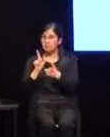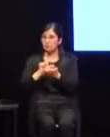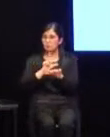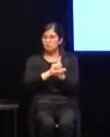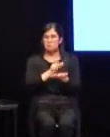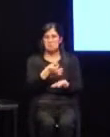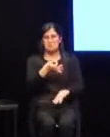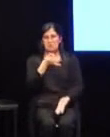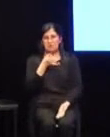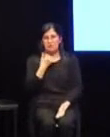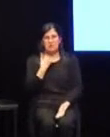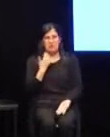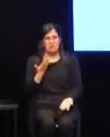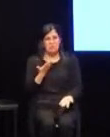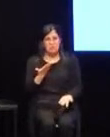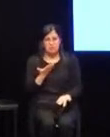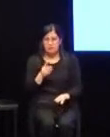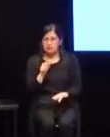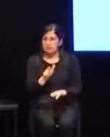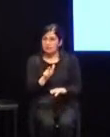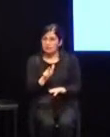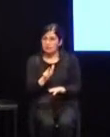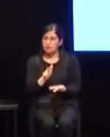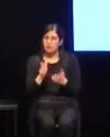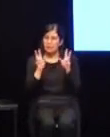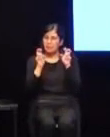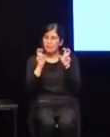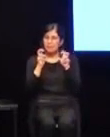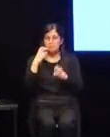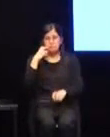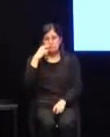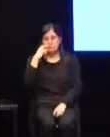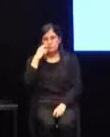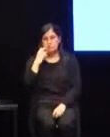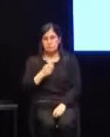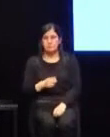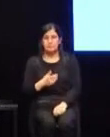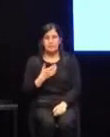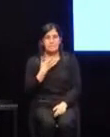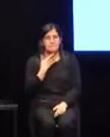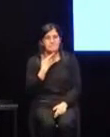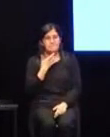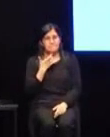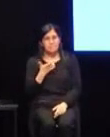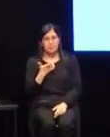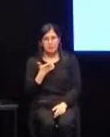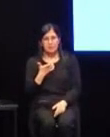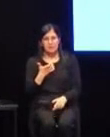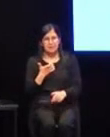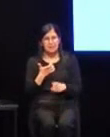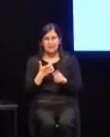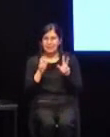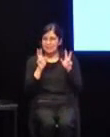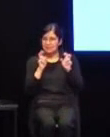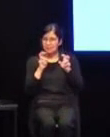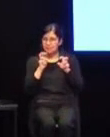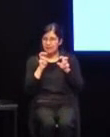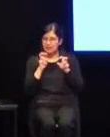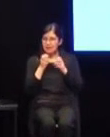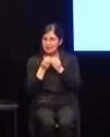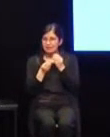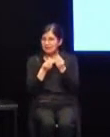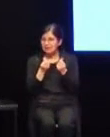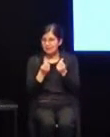¿qué tiene que ver la unidad de calidad con la humanización? ¿Por qué la bruja de calidad está haciendo